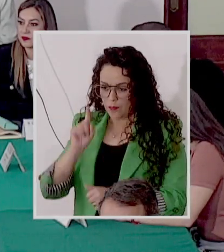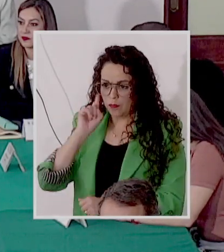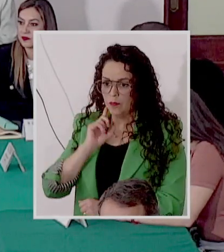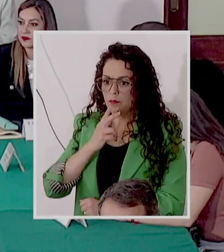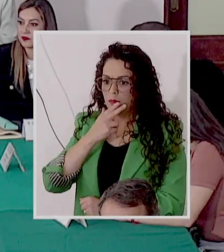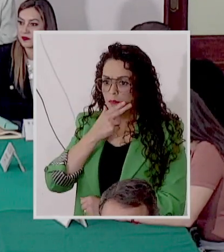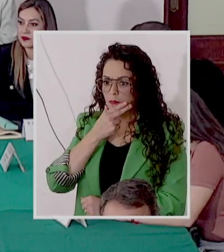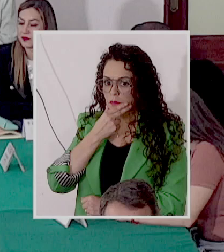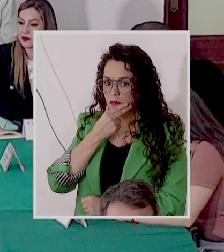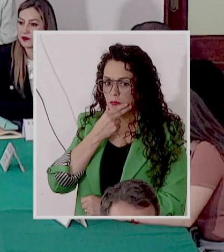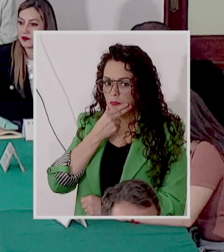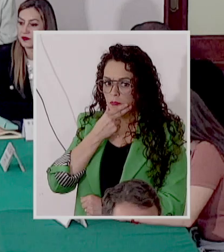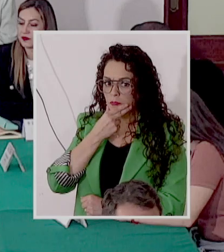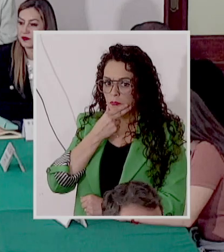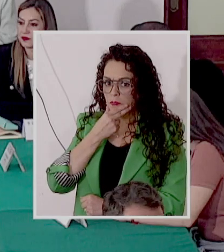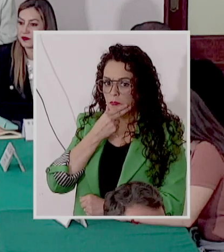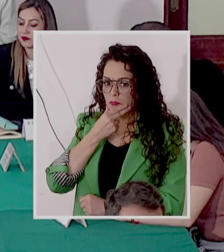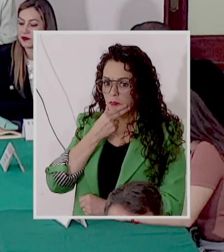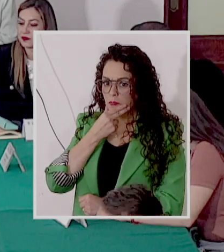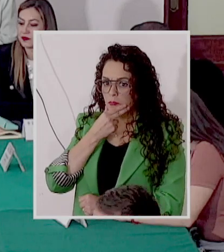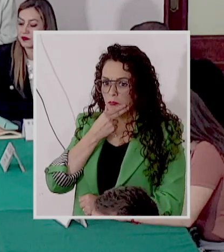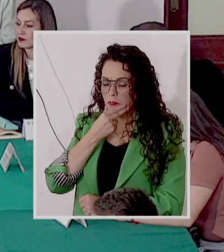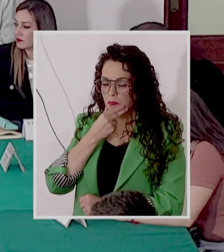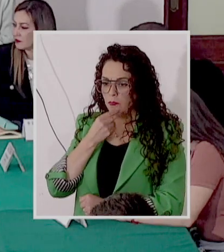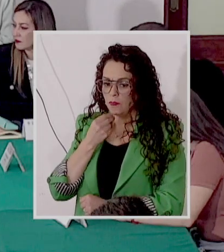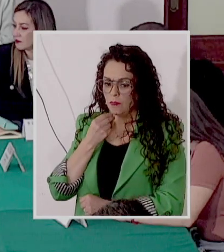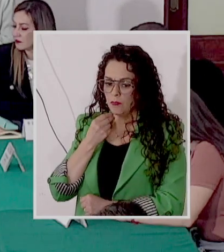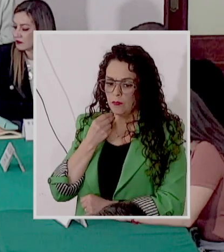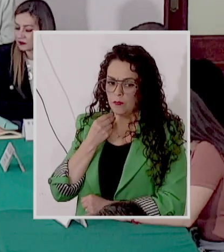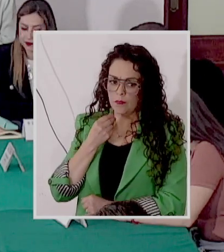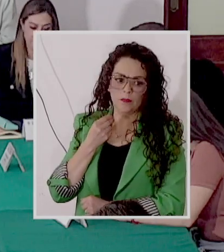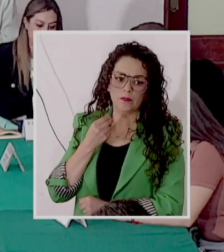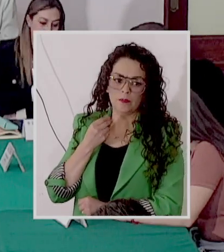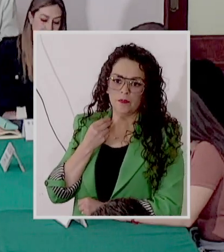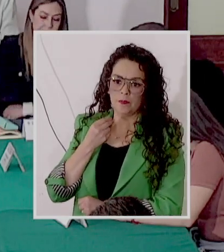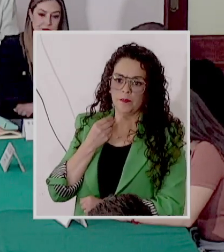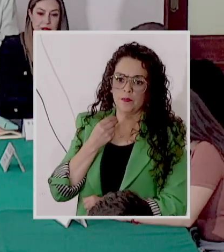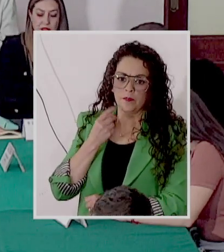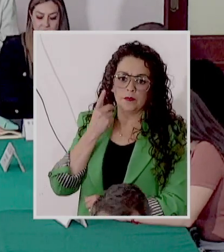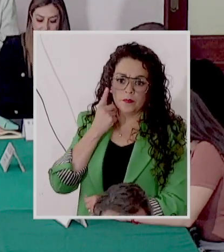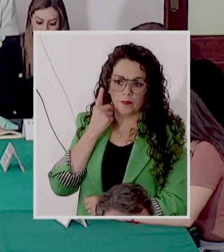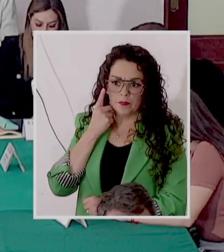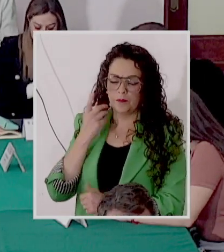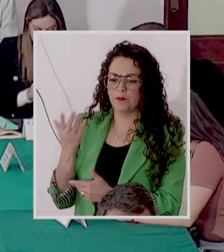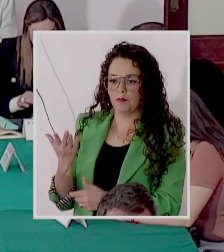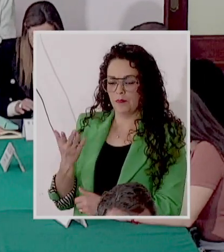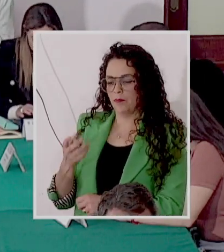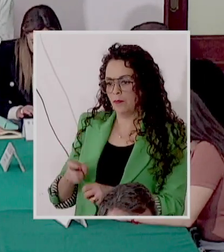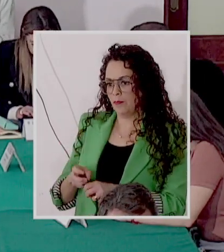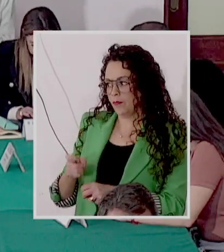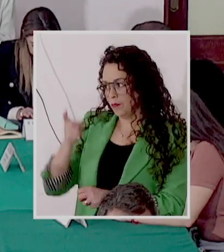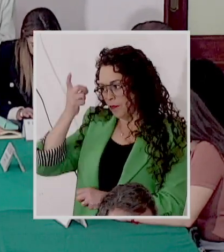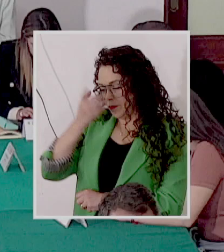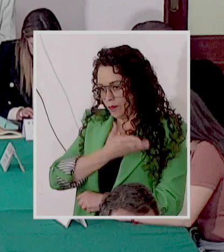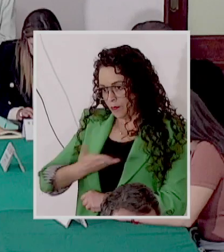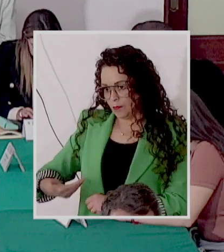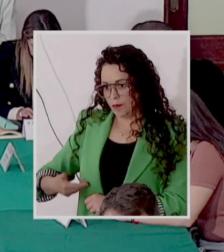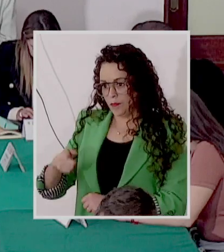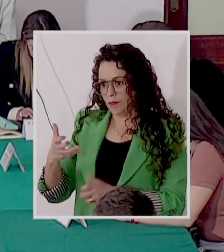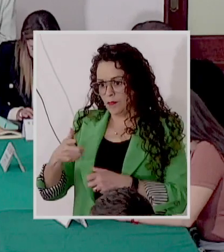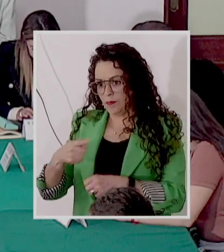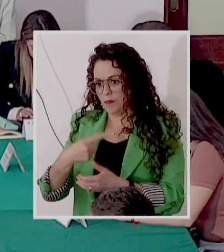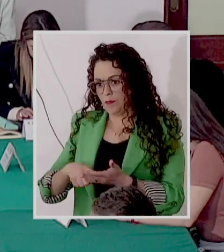mesa tendrá voto de calidad. A las reuniones de la mesa concurrirá el coordinador de